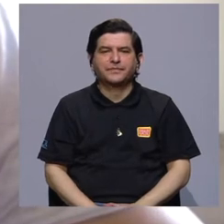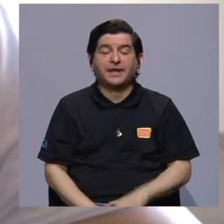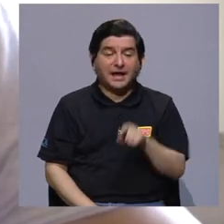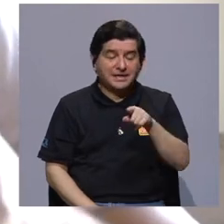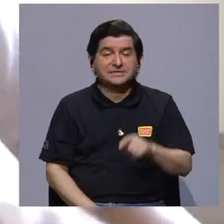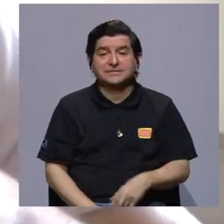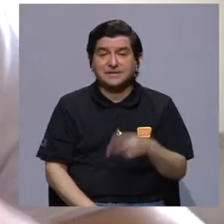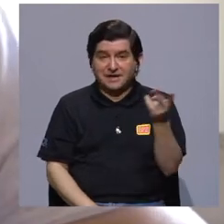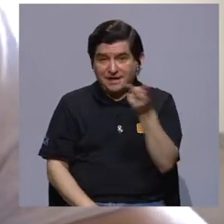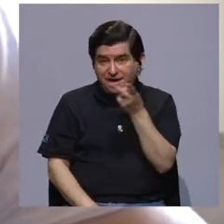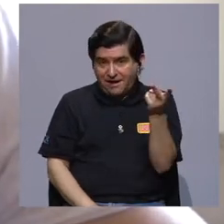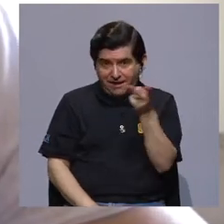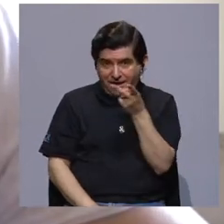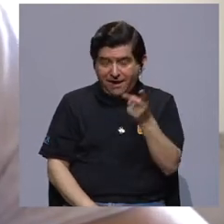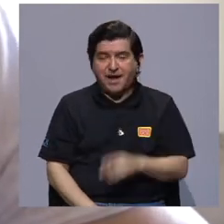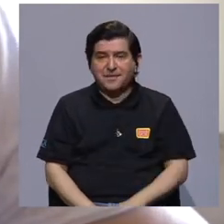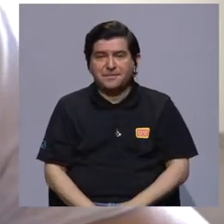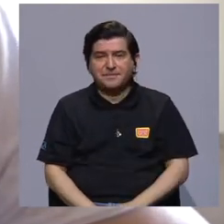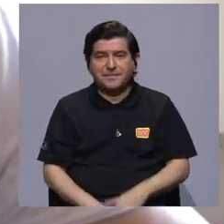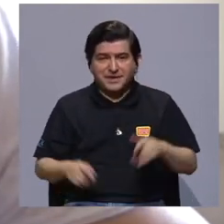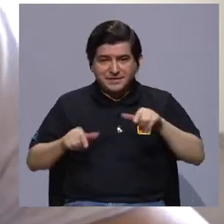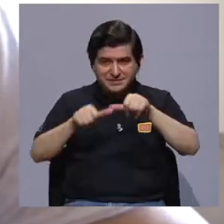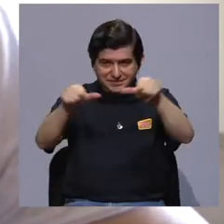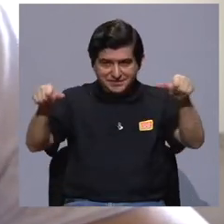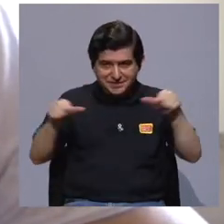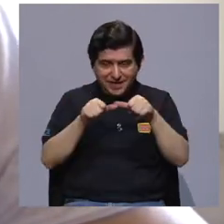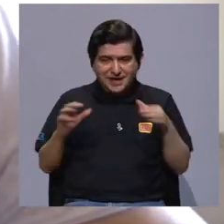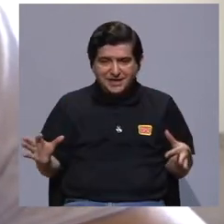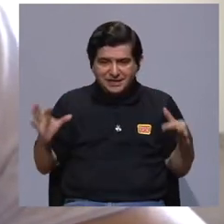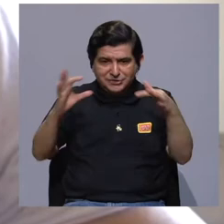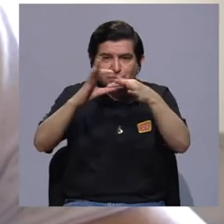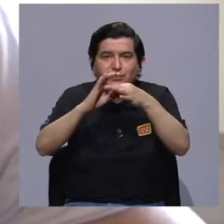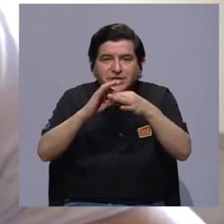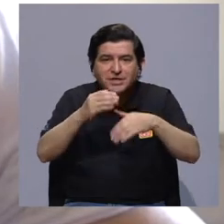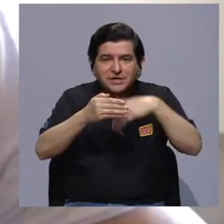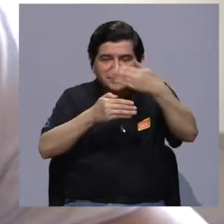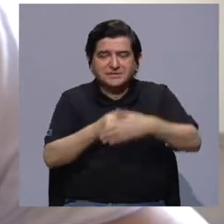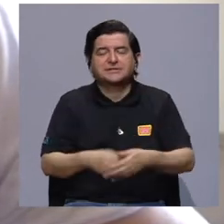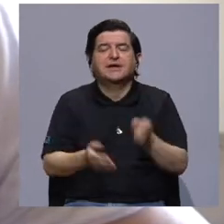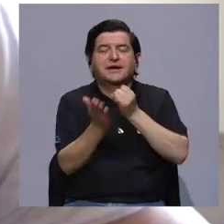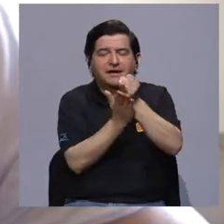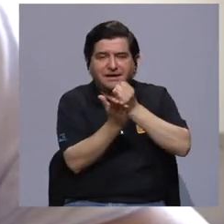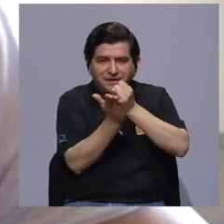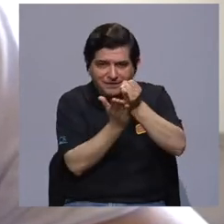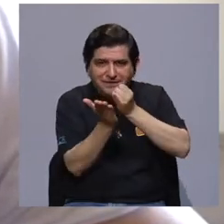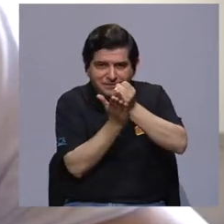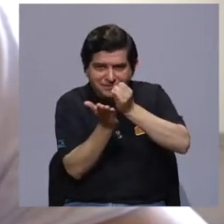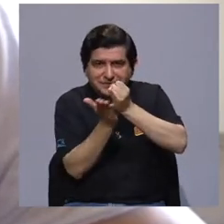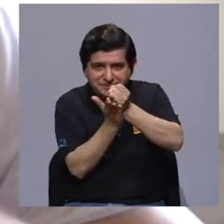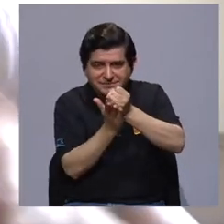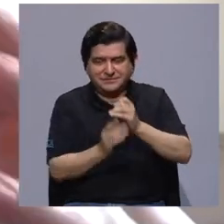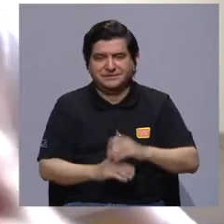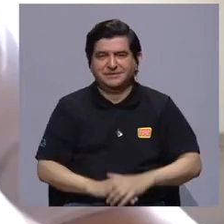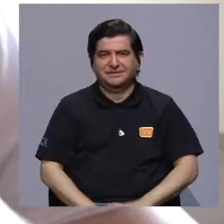se desembocan ambas ramas en una en la cual estamos investigando